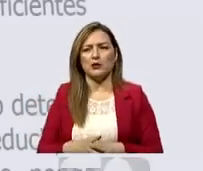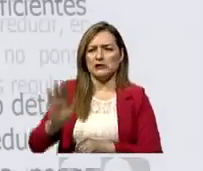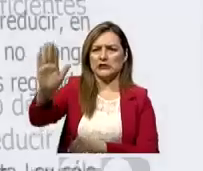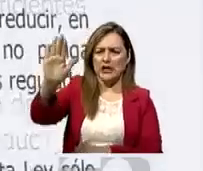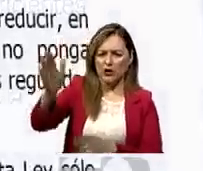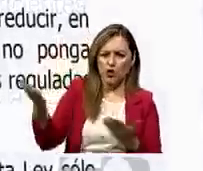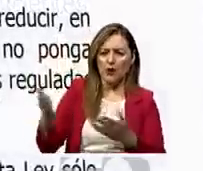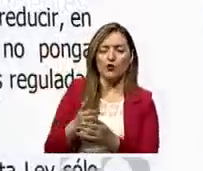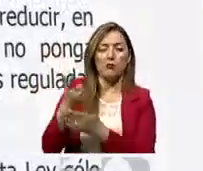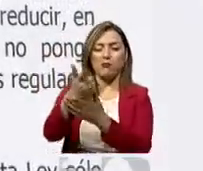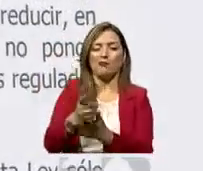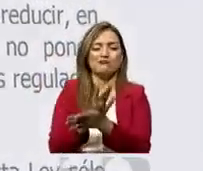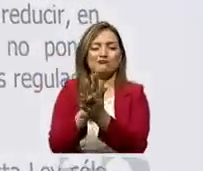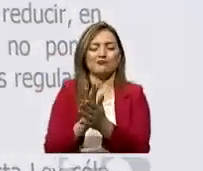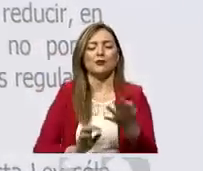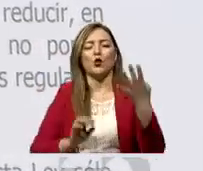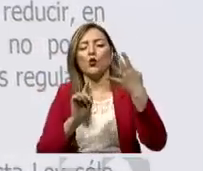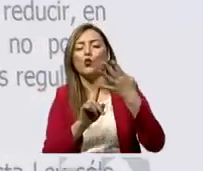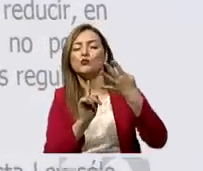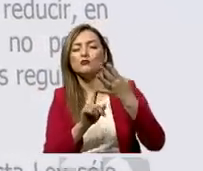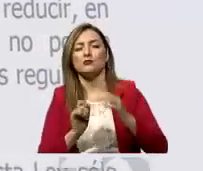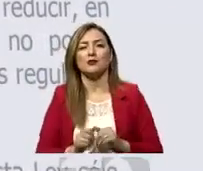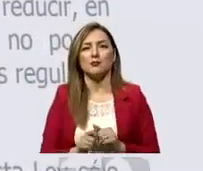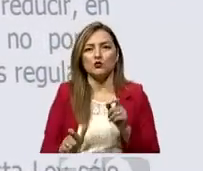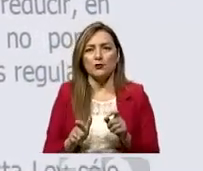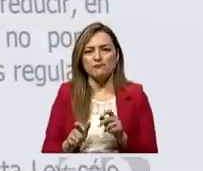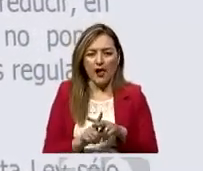la autoridad, y finalmente para impedir la evasión o fuga